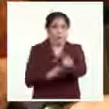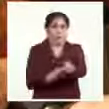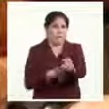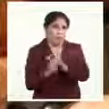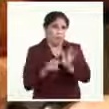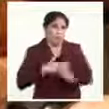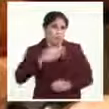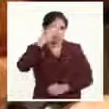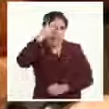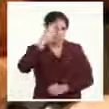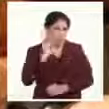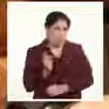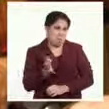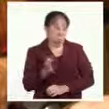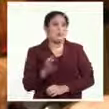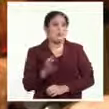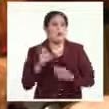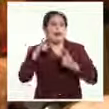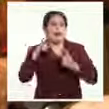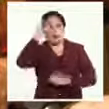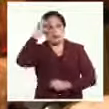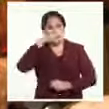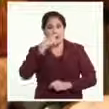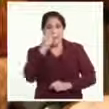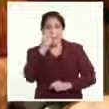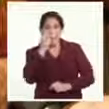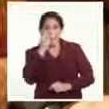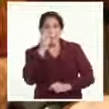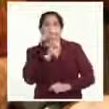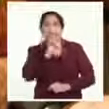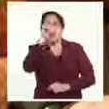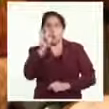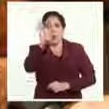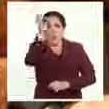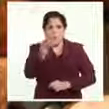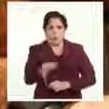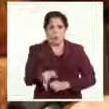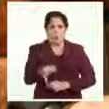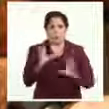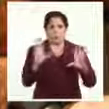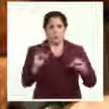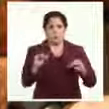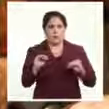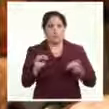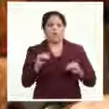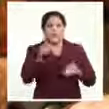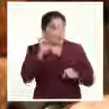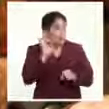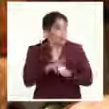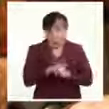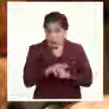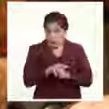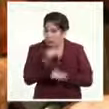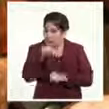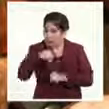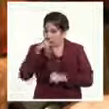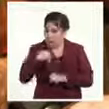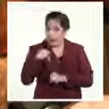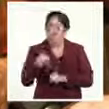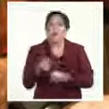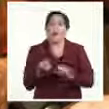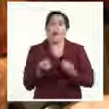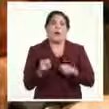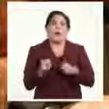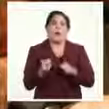identidad, Luis Casas Romero decía, son las 9 en punto. E inmediatamente él ofrecía